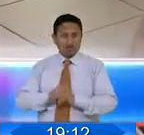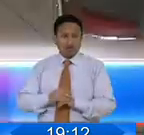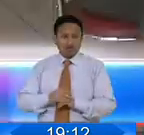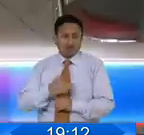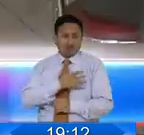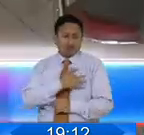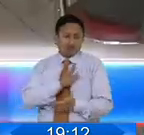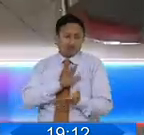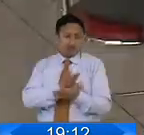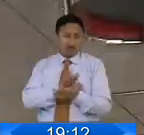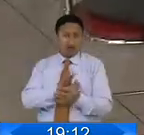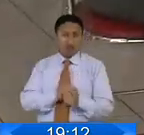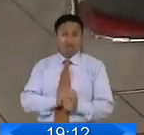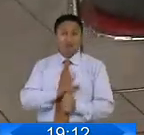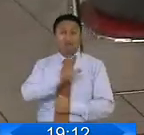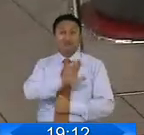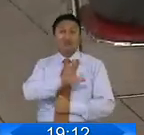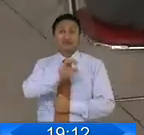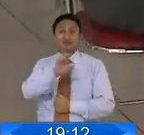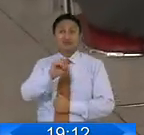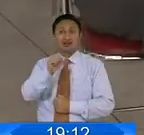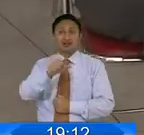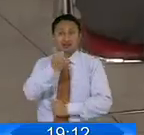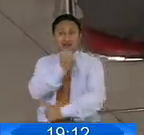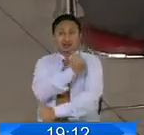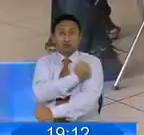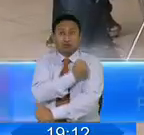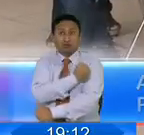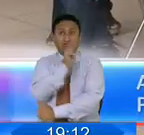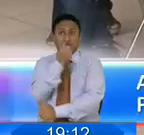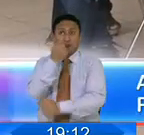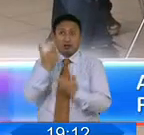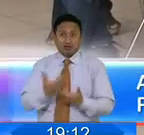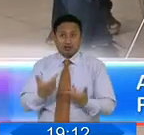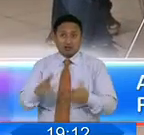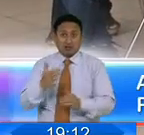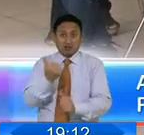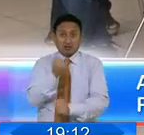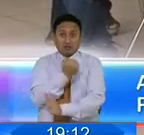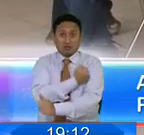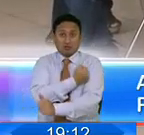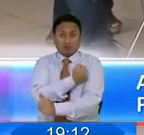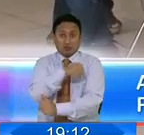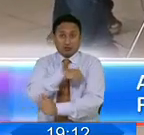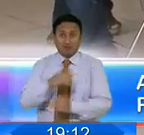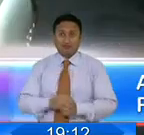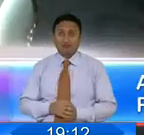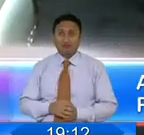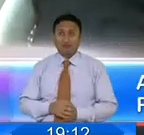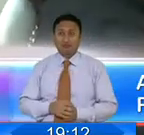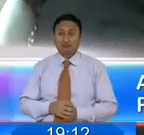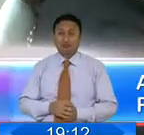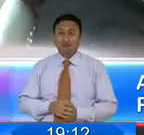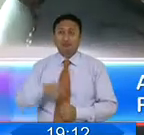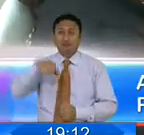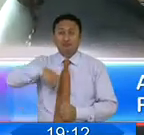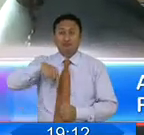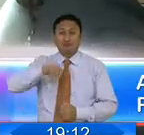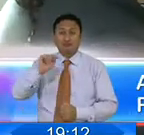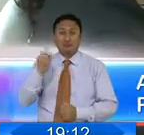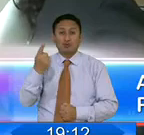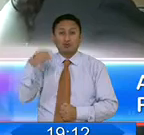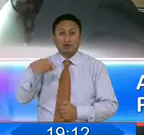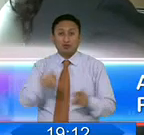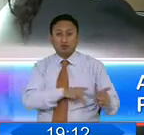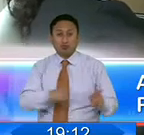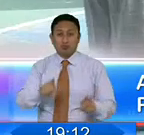tranquilo. Fueron 500 docentes que se inocularon en esta primera jornada dirigida a este sector de la población que está dentro de la fase 1 del